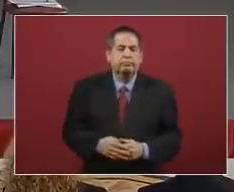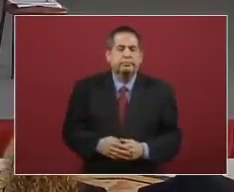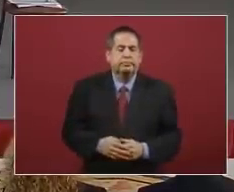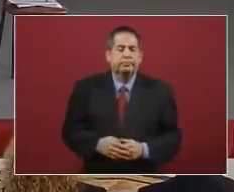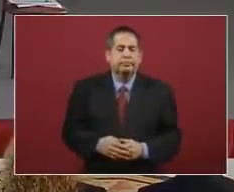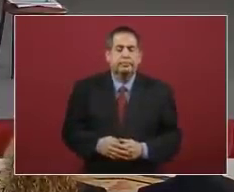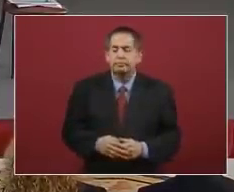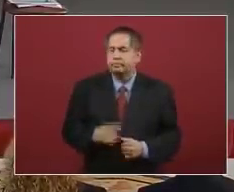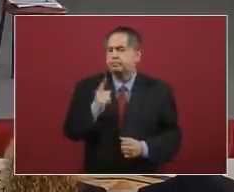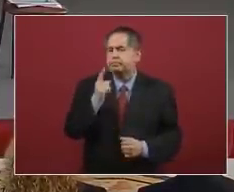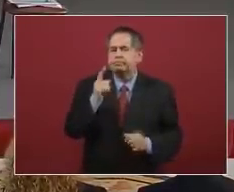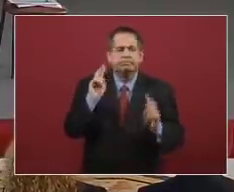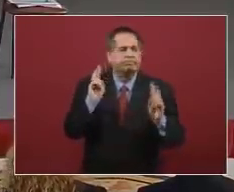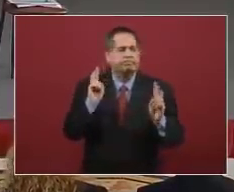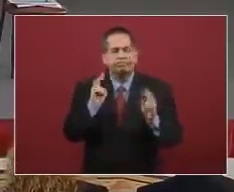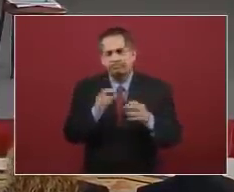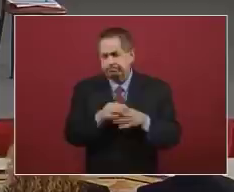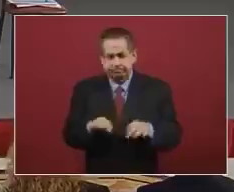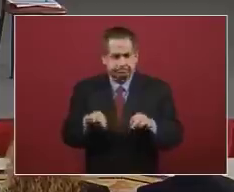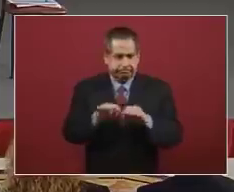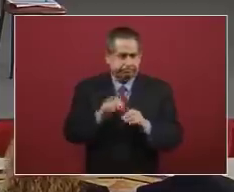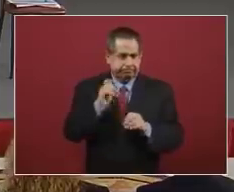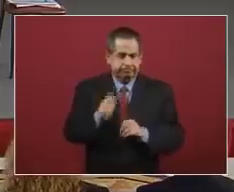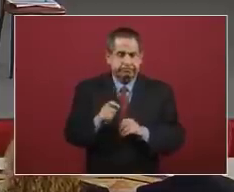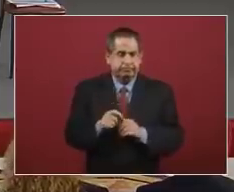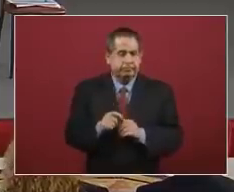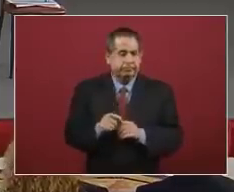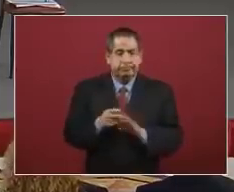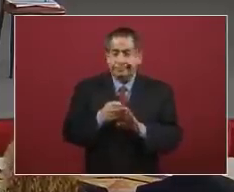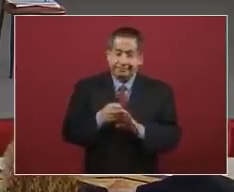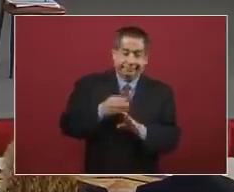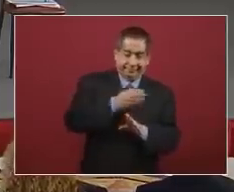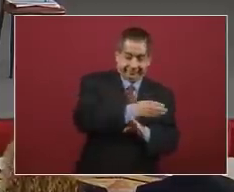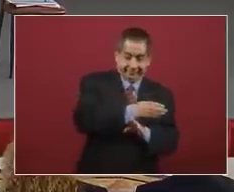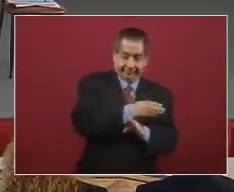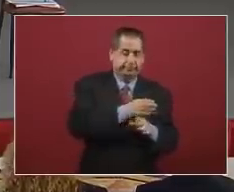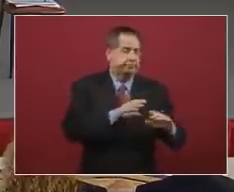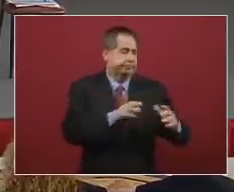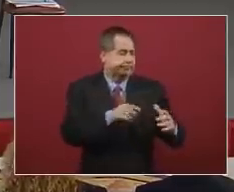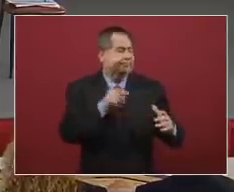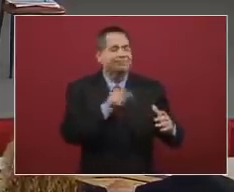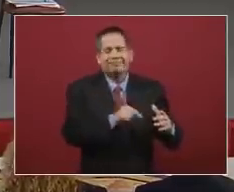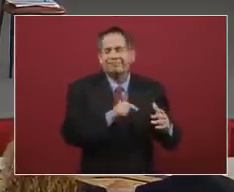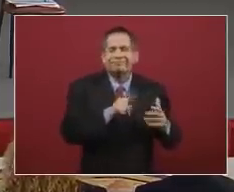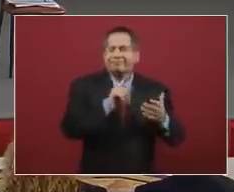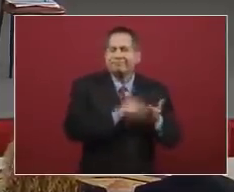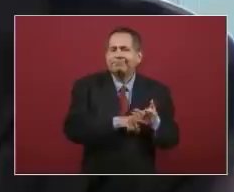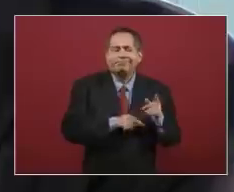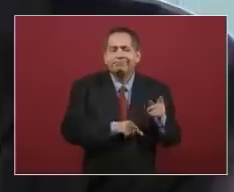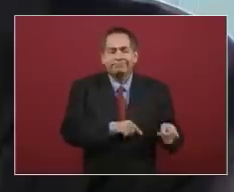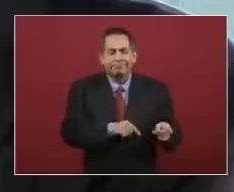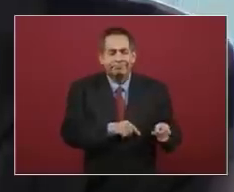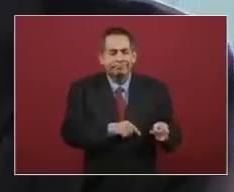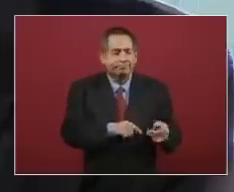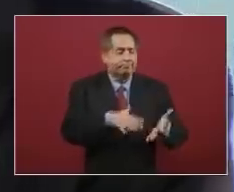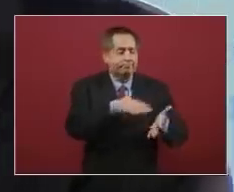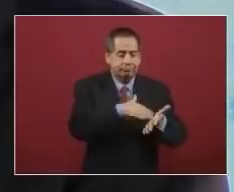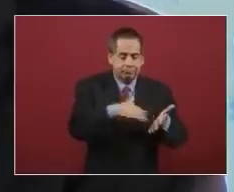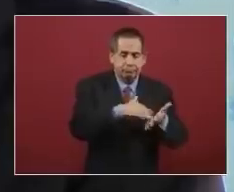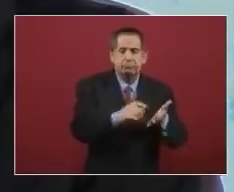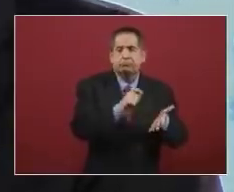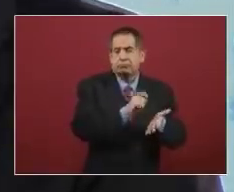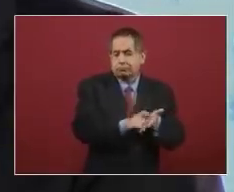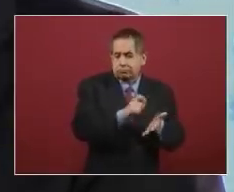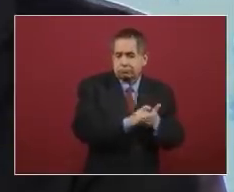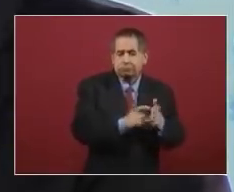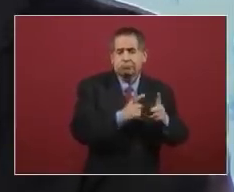el énfasis del modelo anterior se centró exclusivamente en lectoescritura,